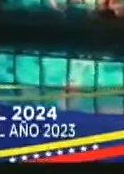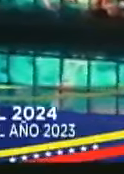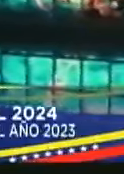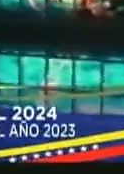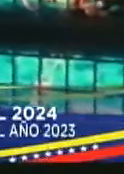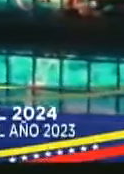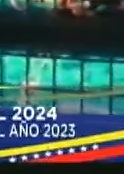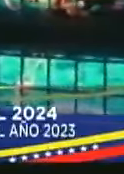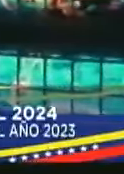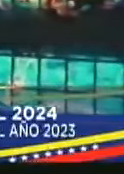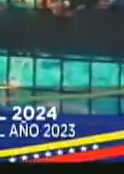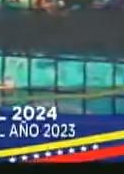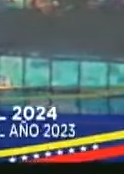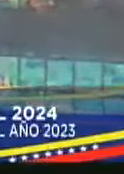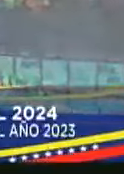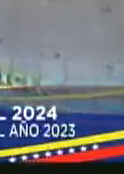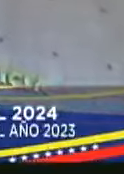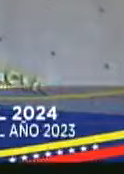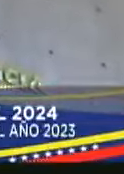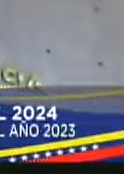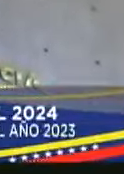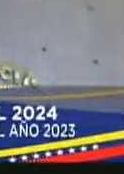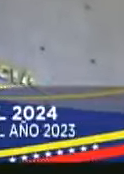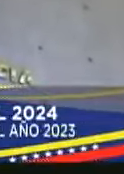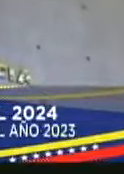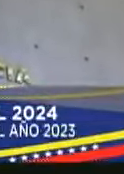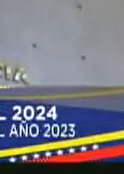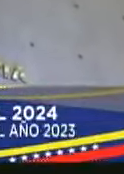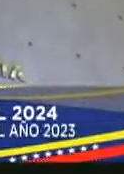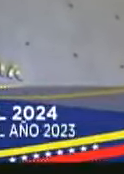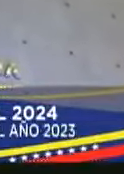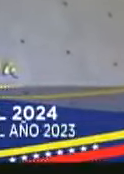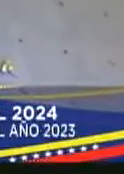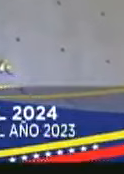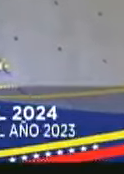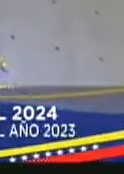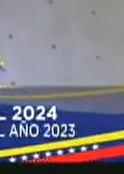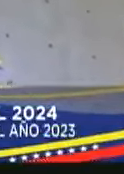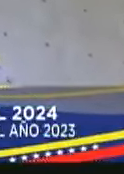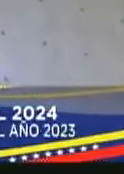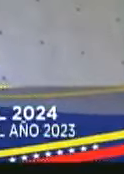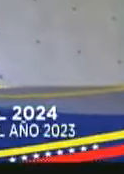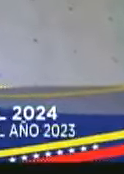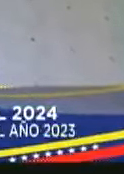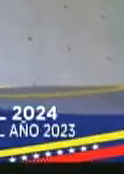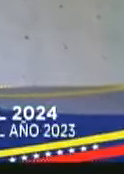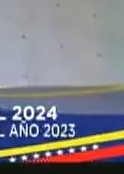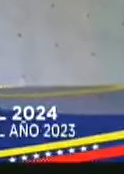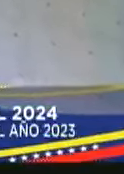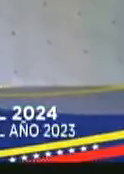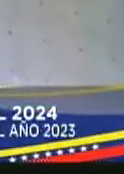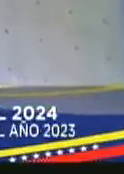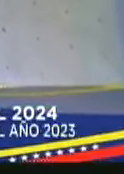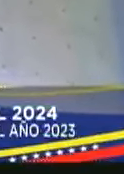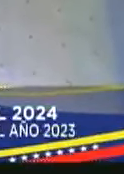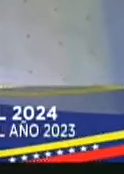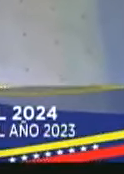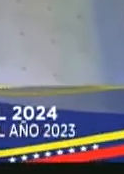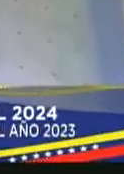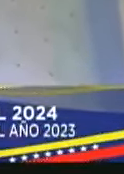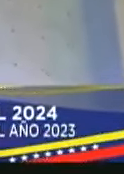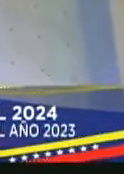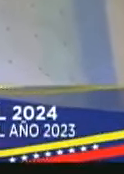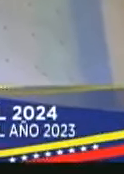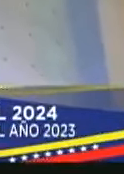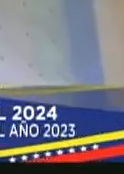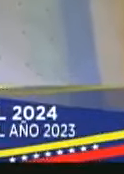resistiendo también a las sanciones imperiales? Tengamos una conducta recta, defendamos la soberanía nacional. Estoy dispuesto